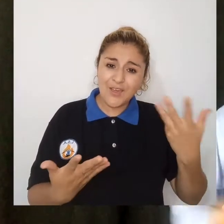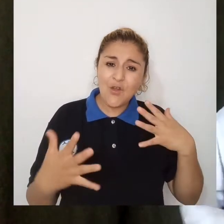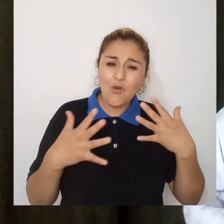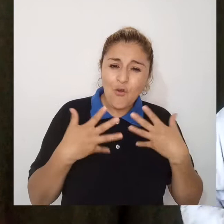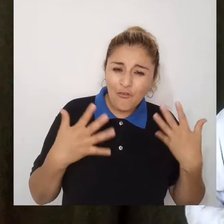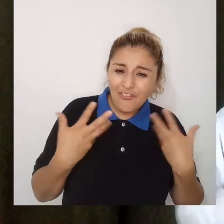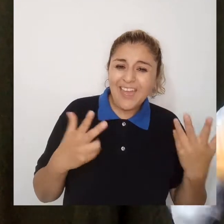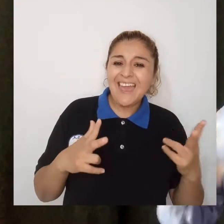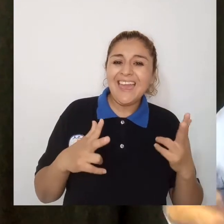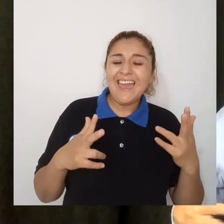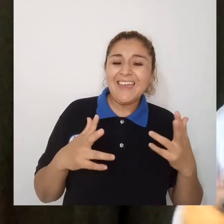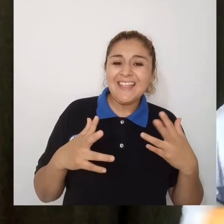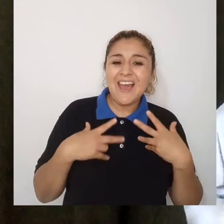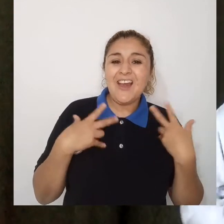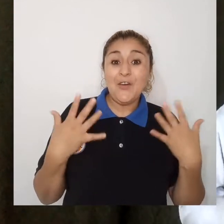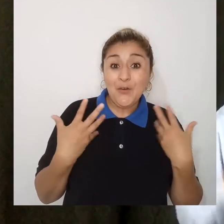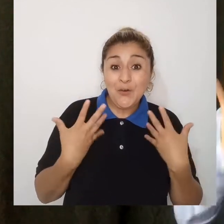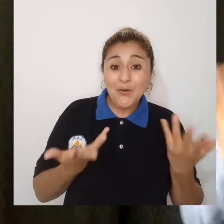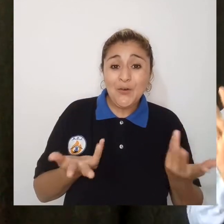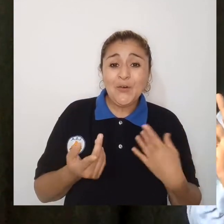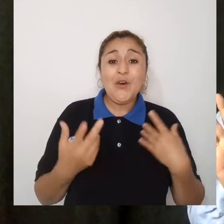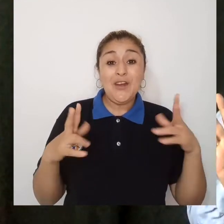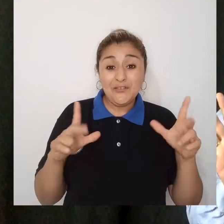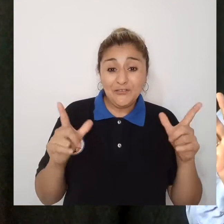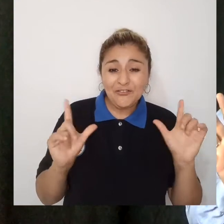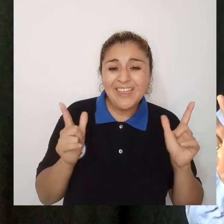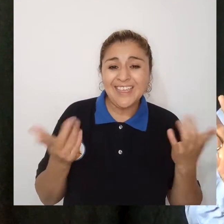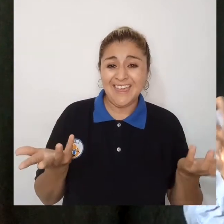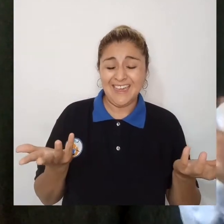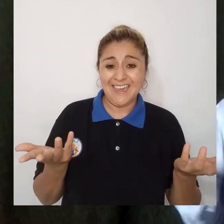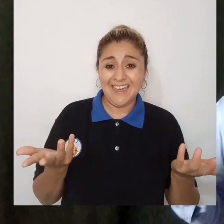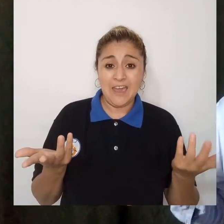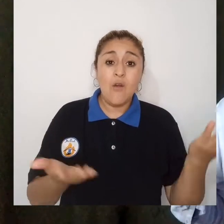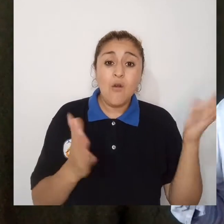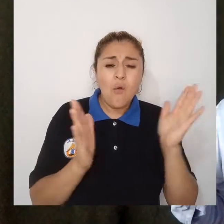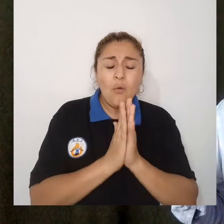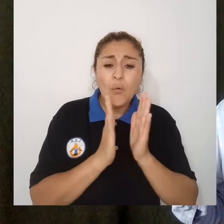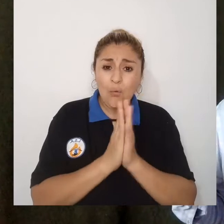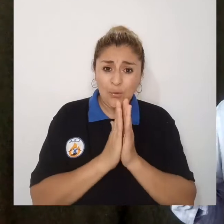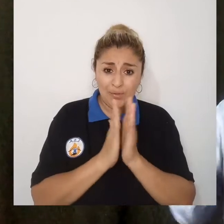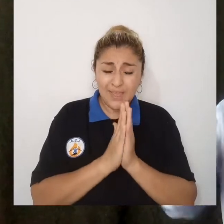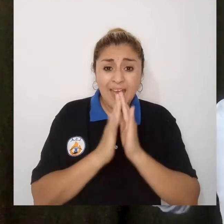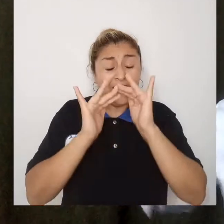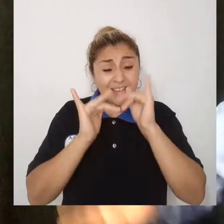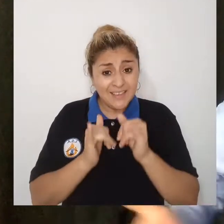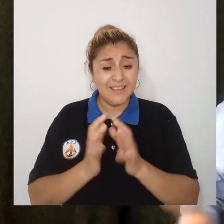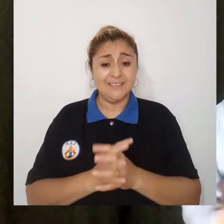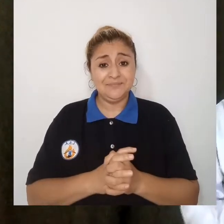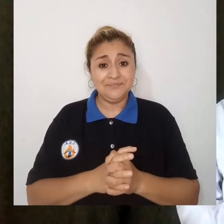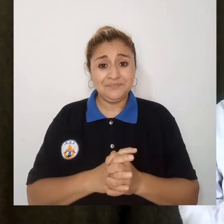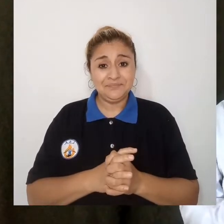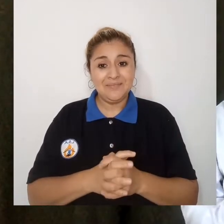festejando un banquete jesús y sus discípulos oraba seguramente